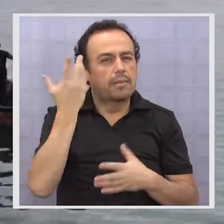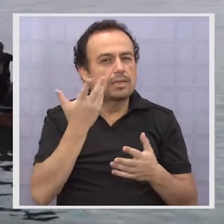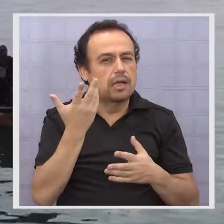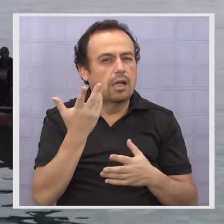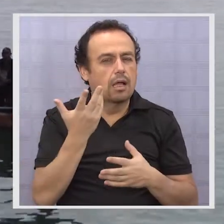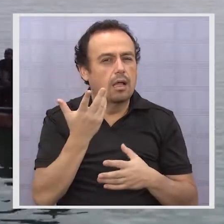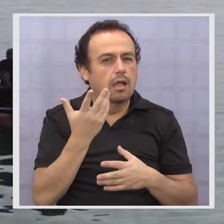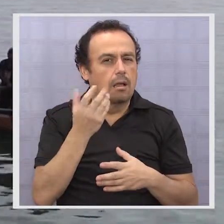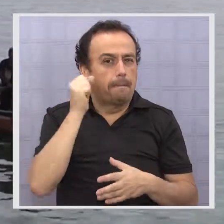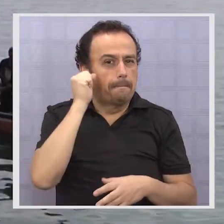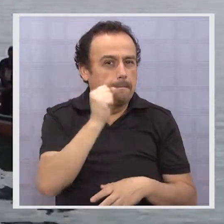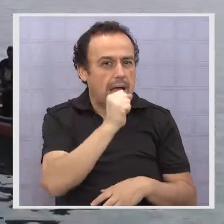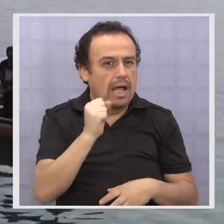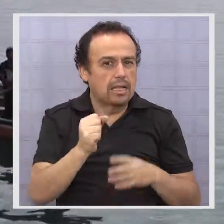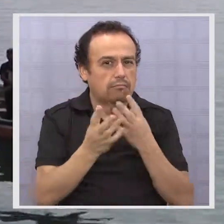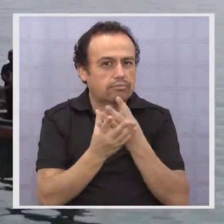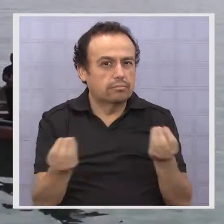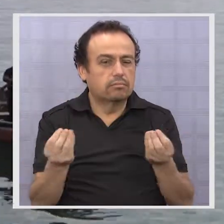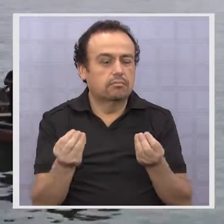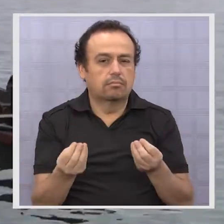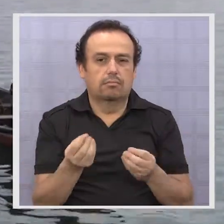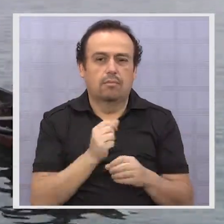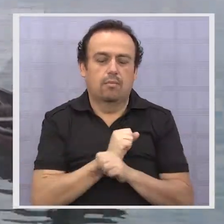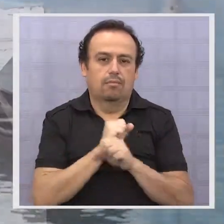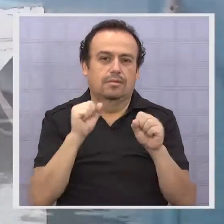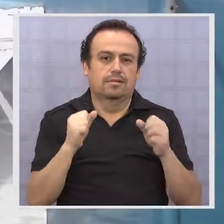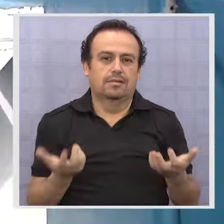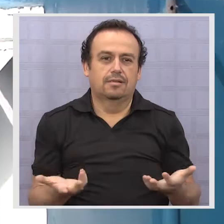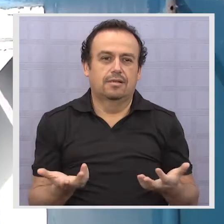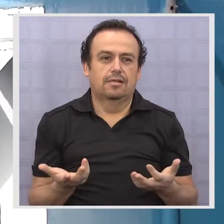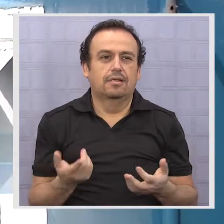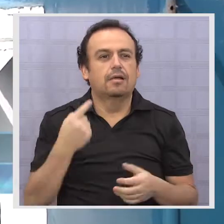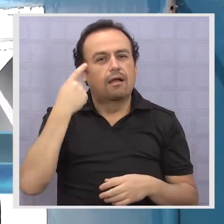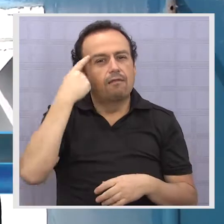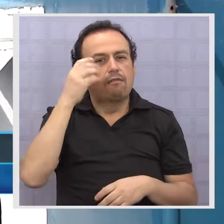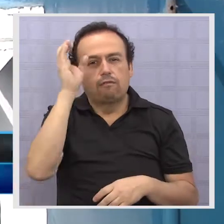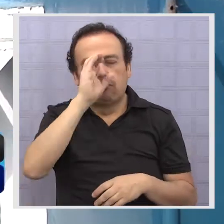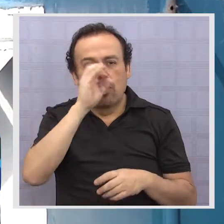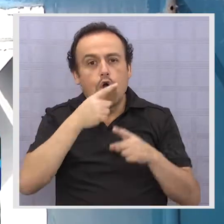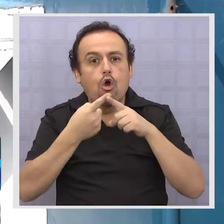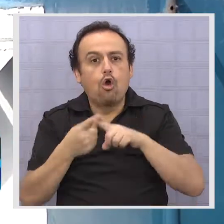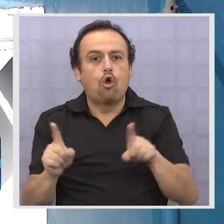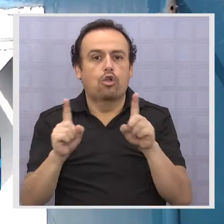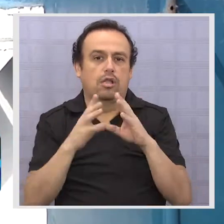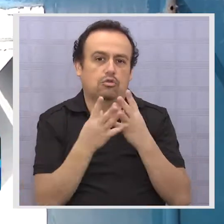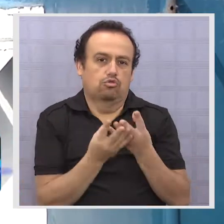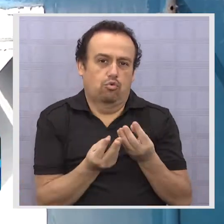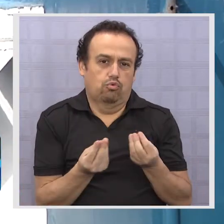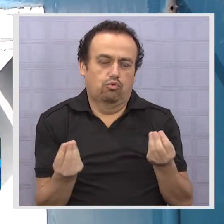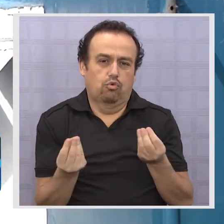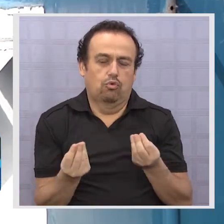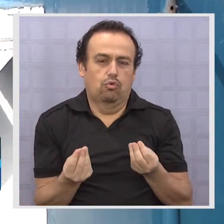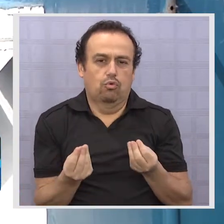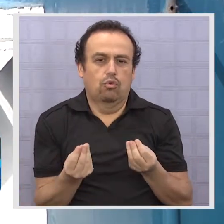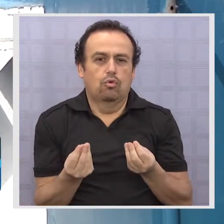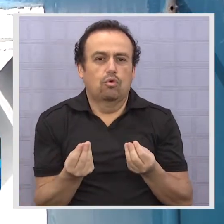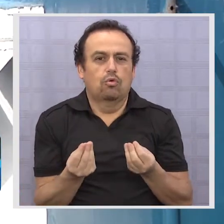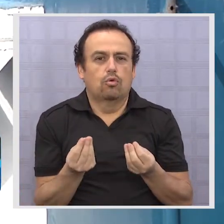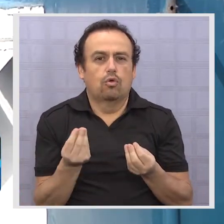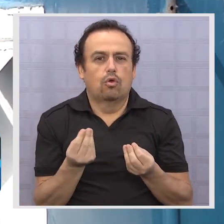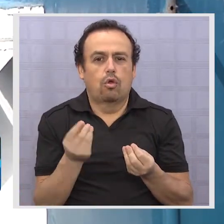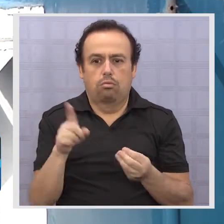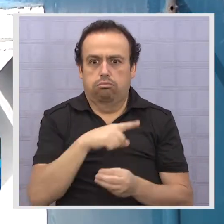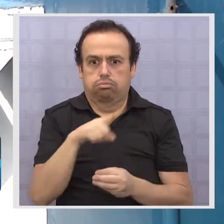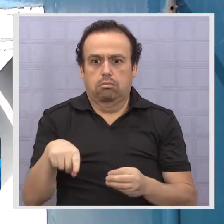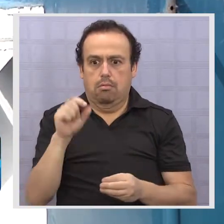solución de eliminar la especie de lobos marinos. Yo creo que hay que tomar otras medidas en vez